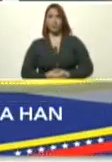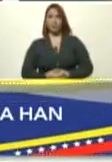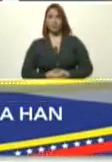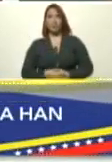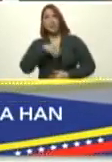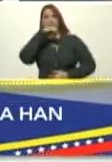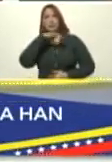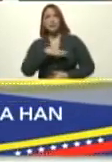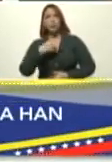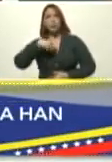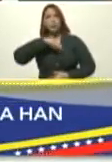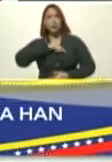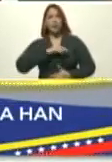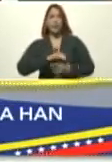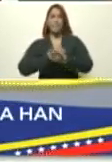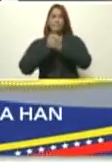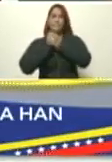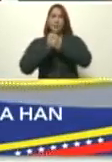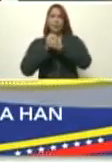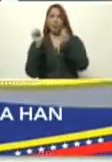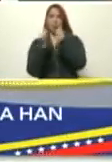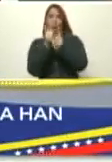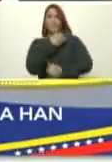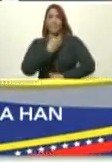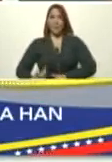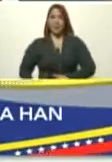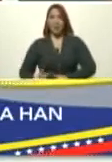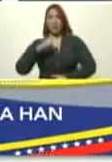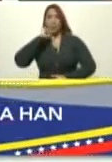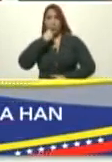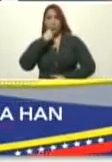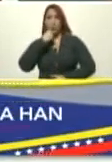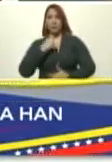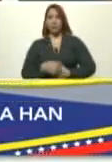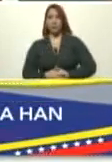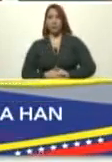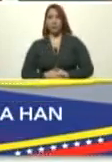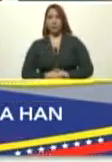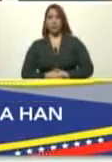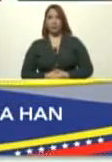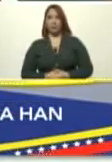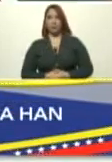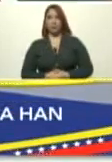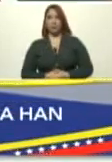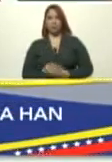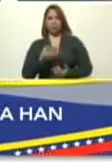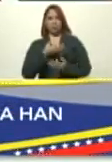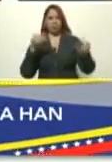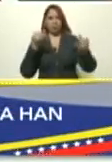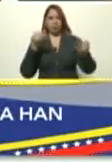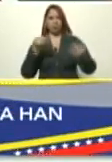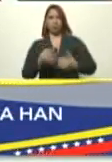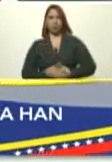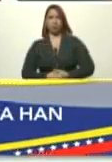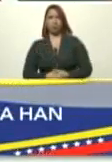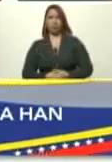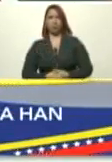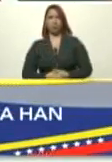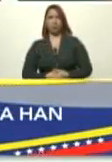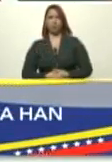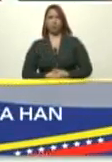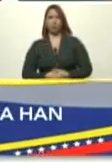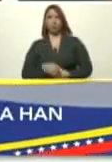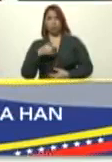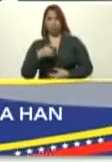la historia de nuestra amistad con el presidente Putin, con Rusia. Estelar. Ha sido así.